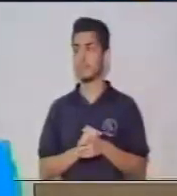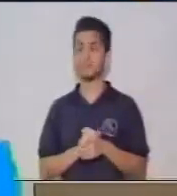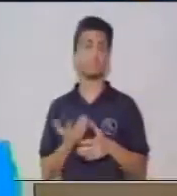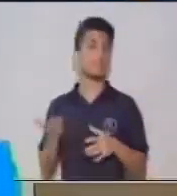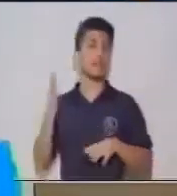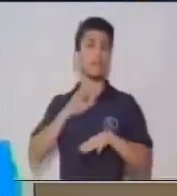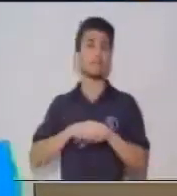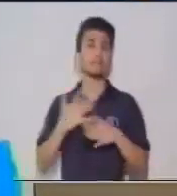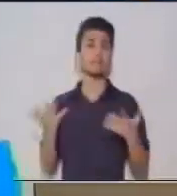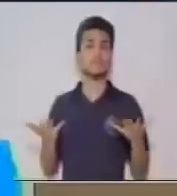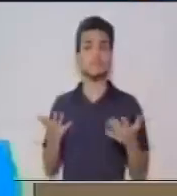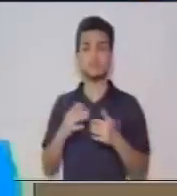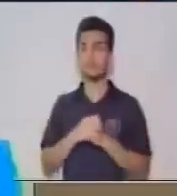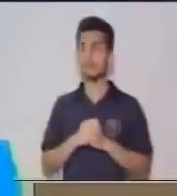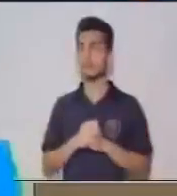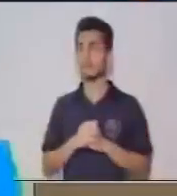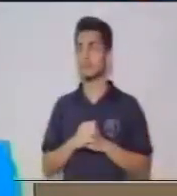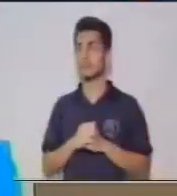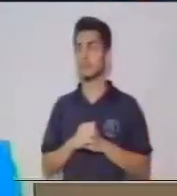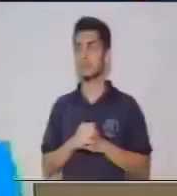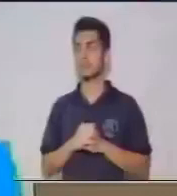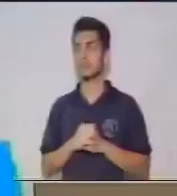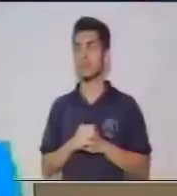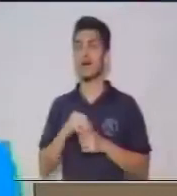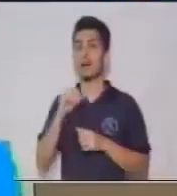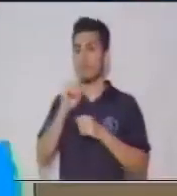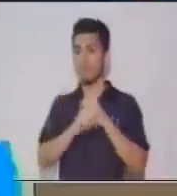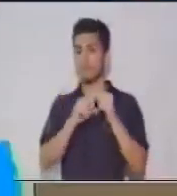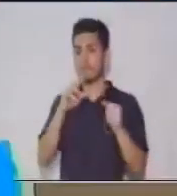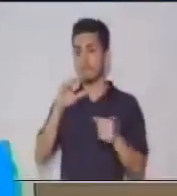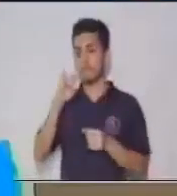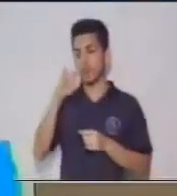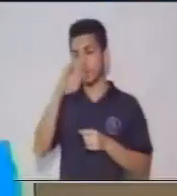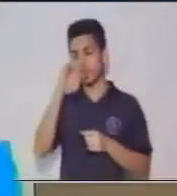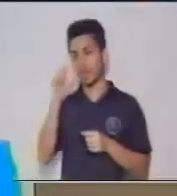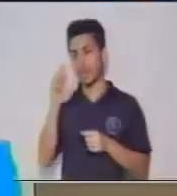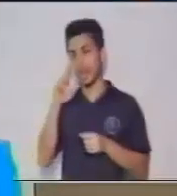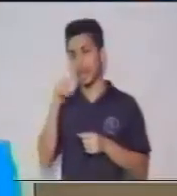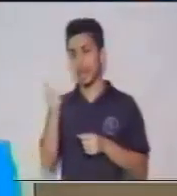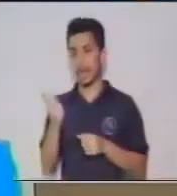¿Qué más puede ser? Una frutera.